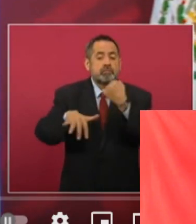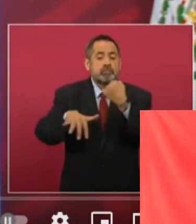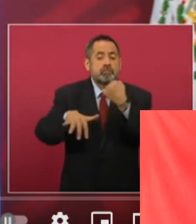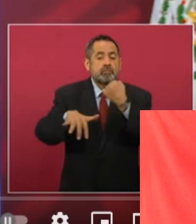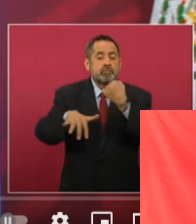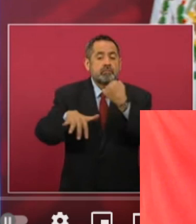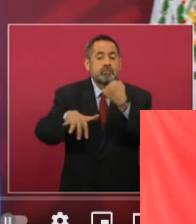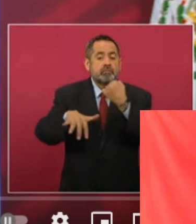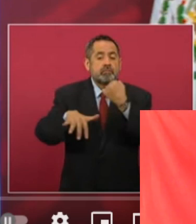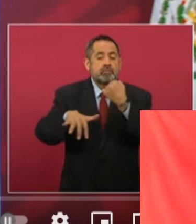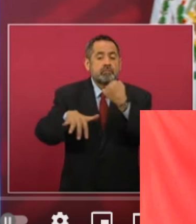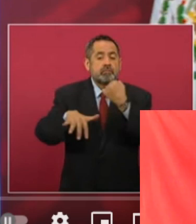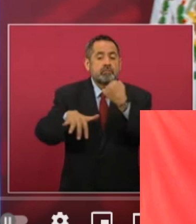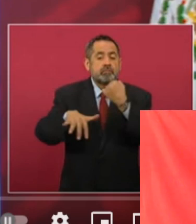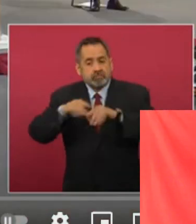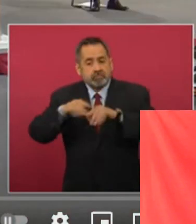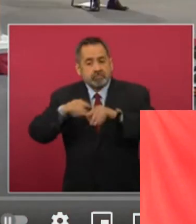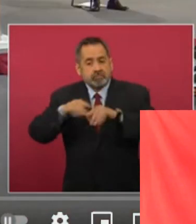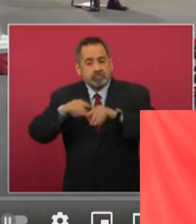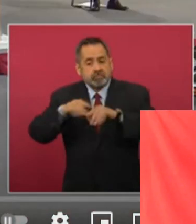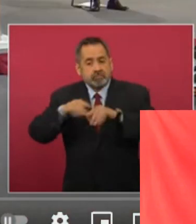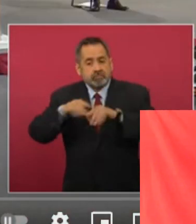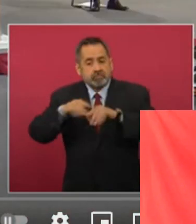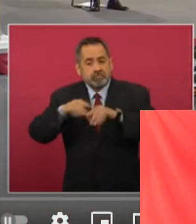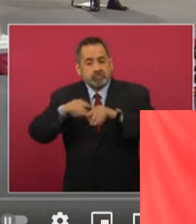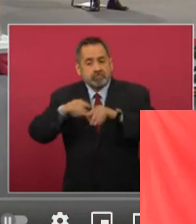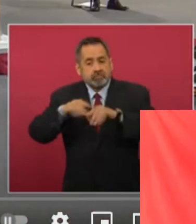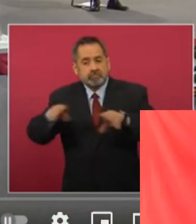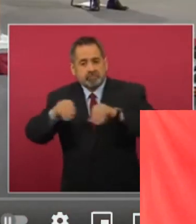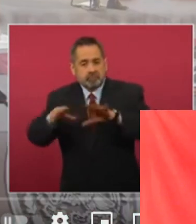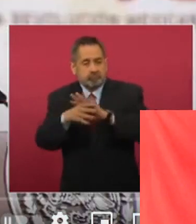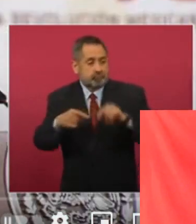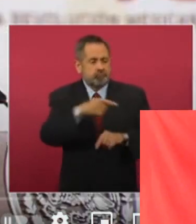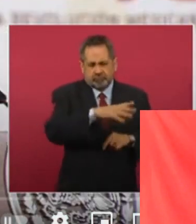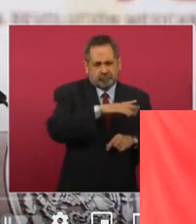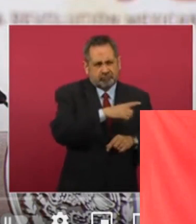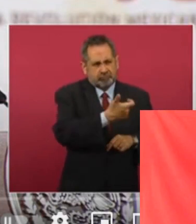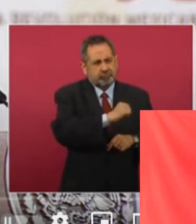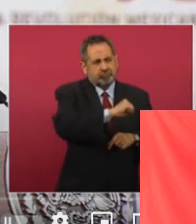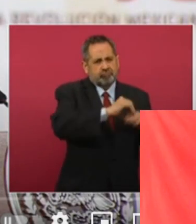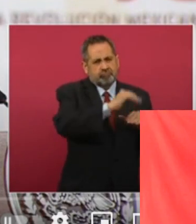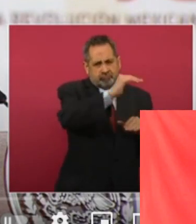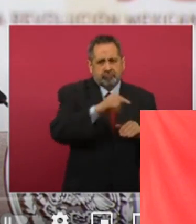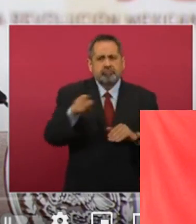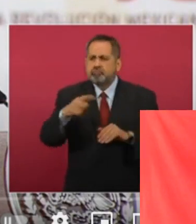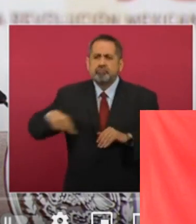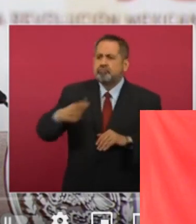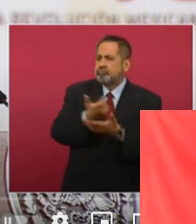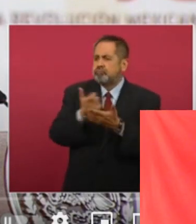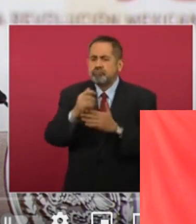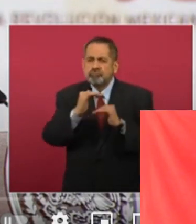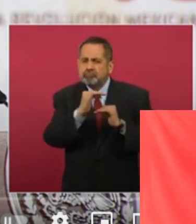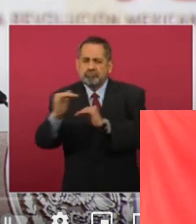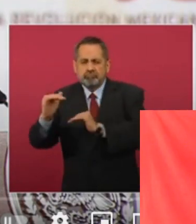la reportera que, pues la neta, que no hable mierda. Por aquí, miren. Y que tenemos un comportamiento de precios